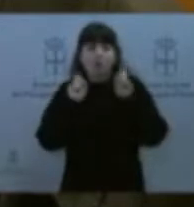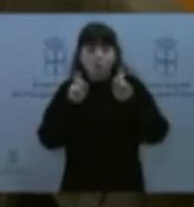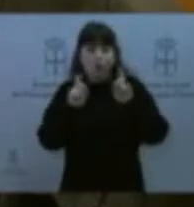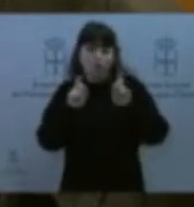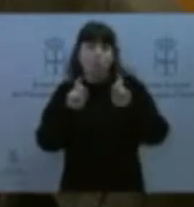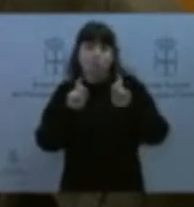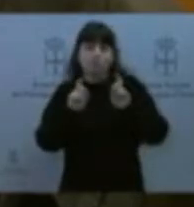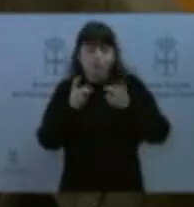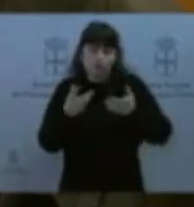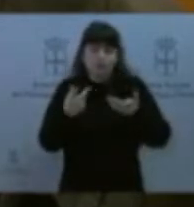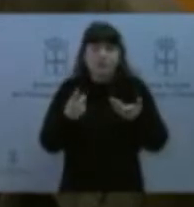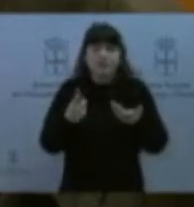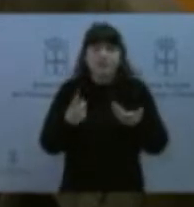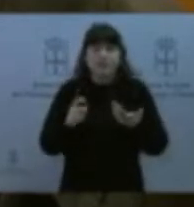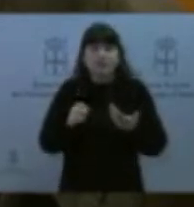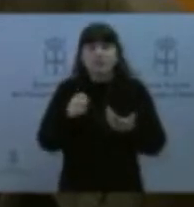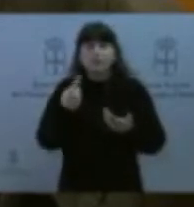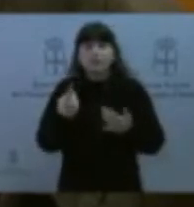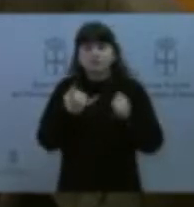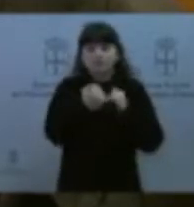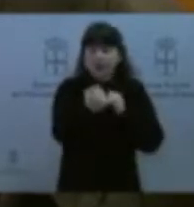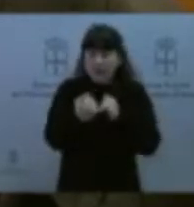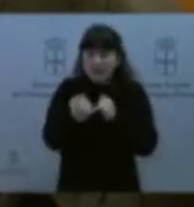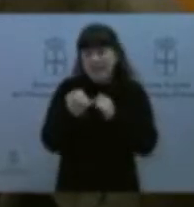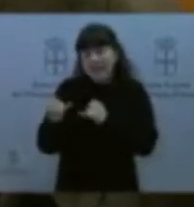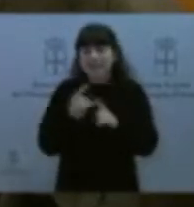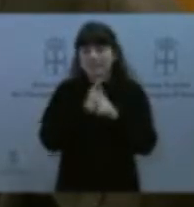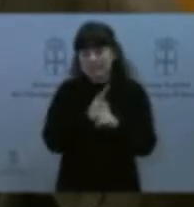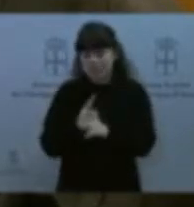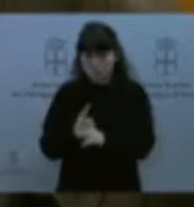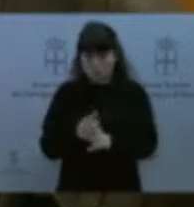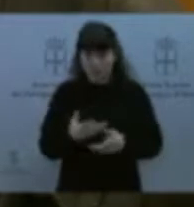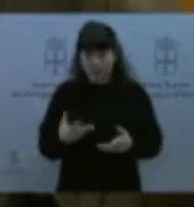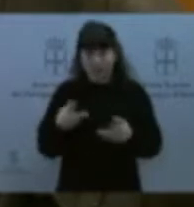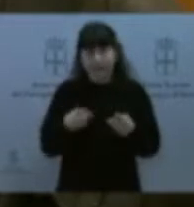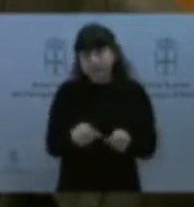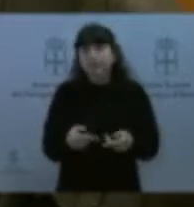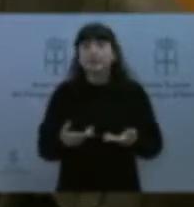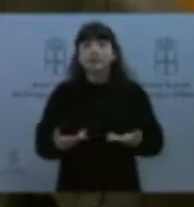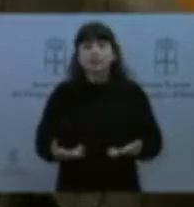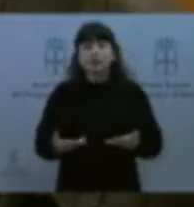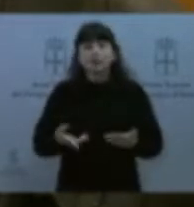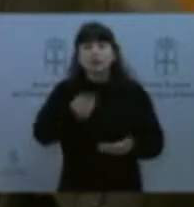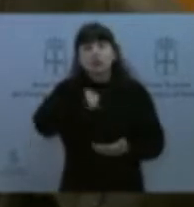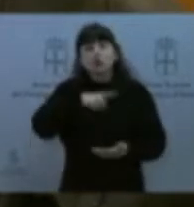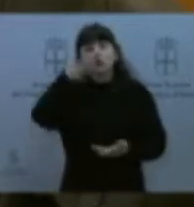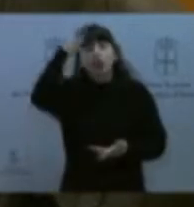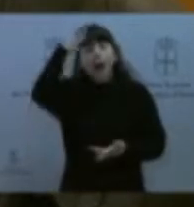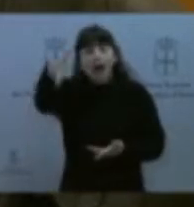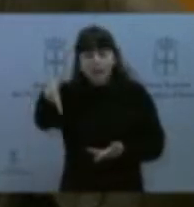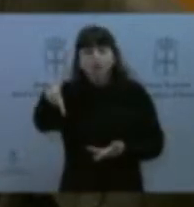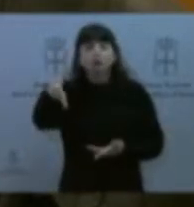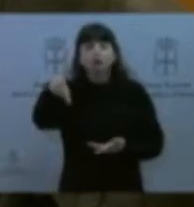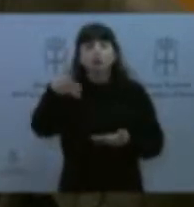líneas de transporte. Pero sobre todo estamos fartos de que sea aquí donde